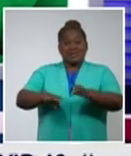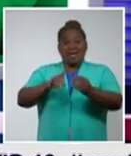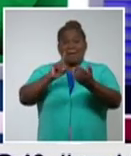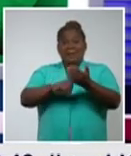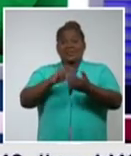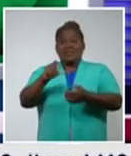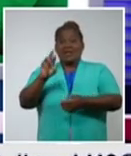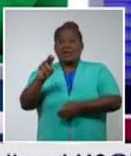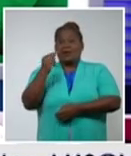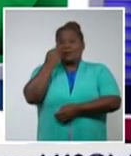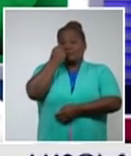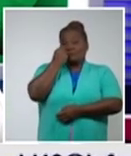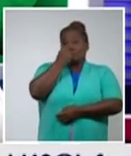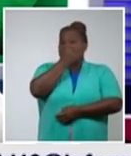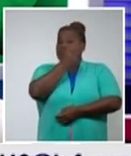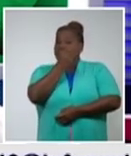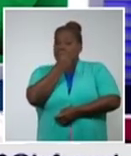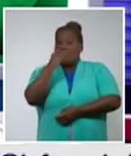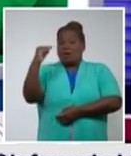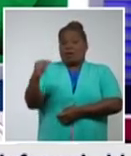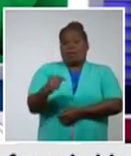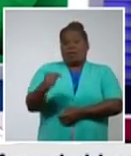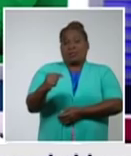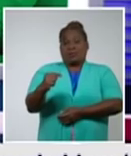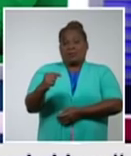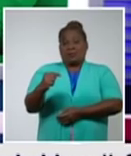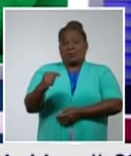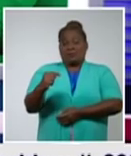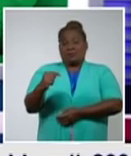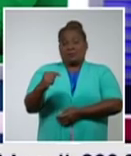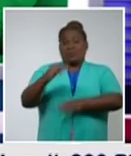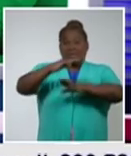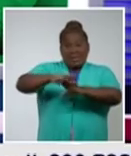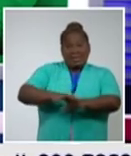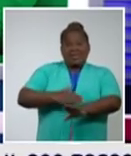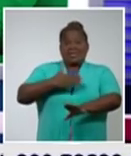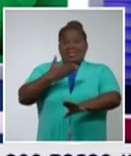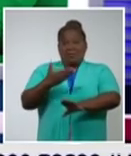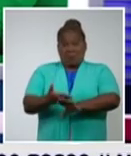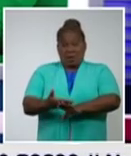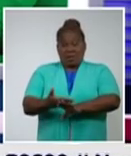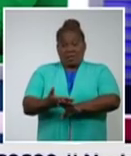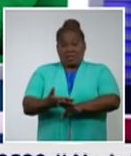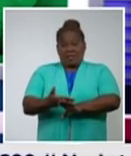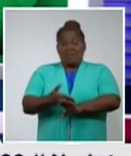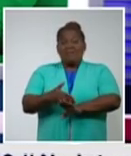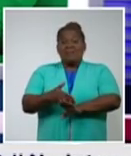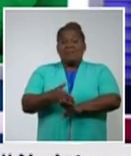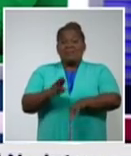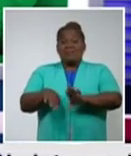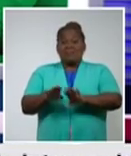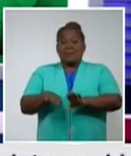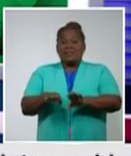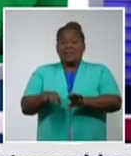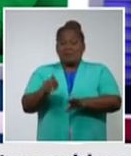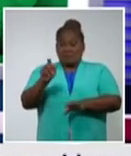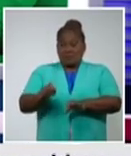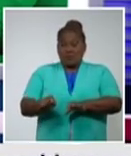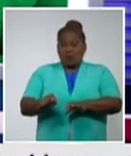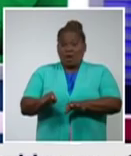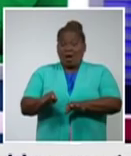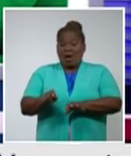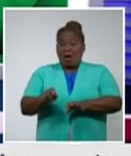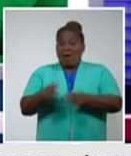da negativo y posteriormente, de acuerdo a la carga viral que va desarrollando esa persona, pues